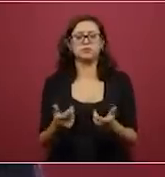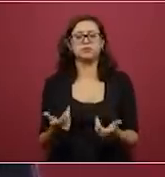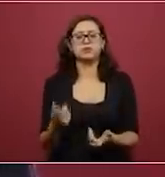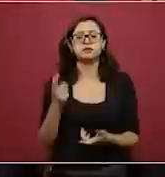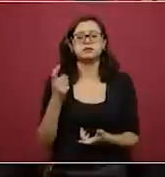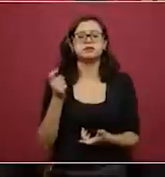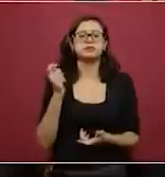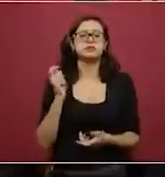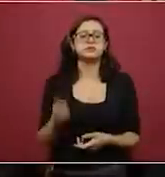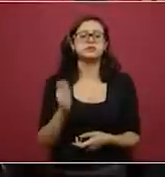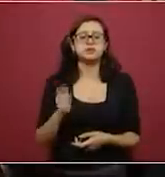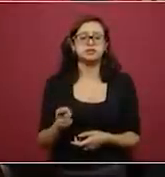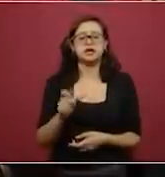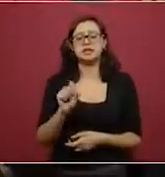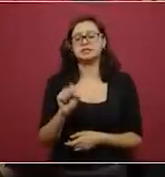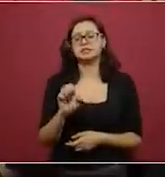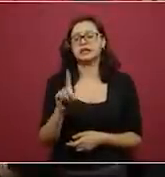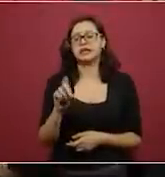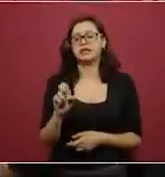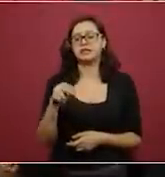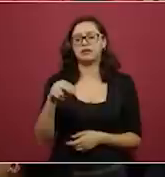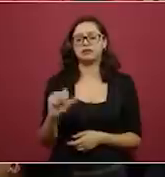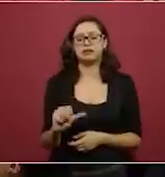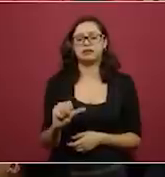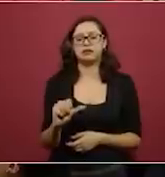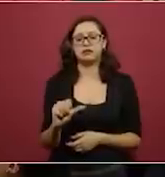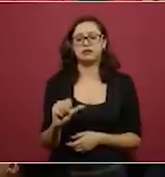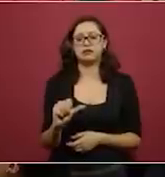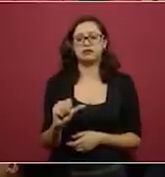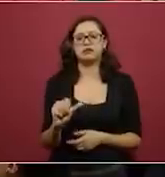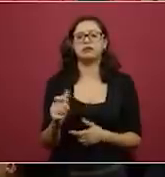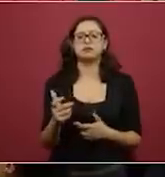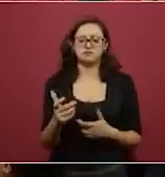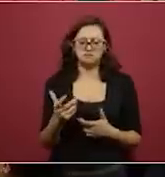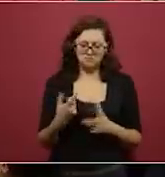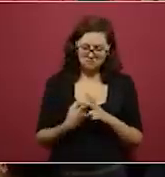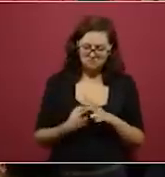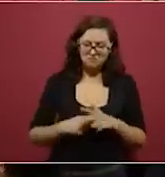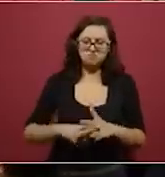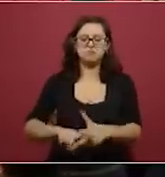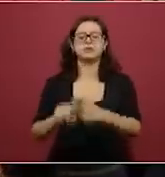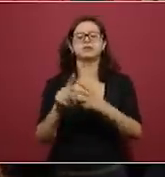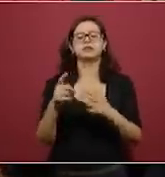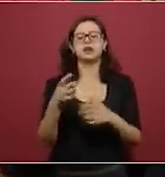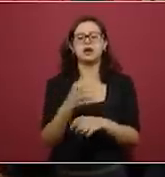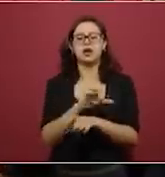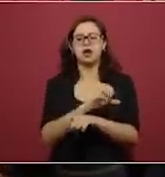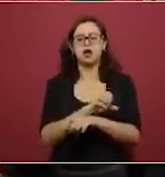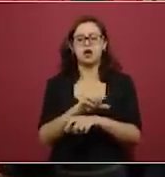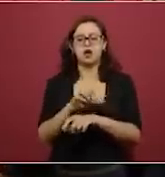representación de sedena para la integración de la coordinación operativa